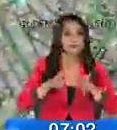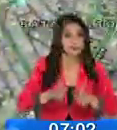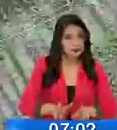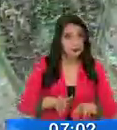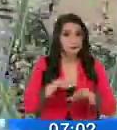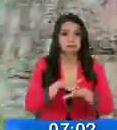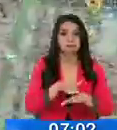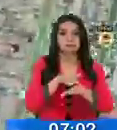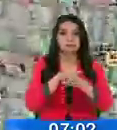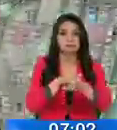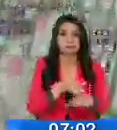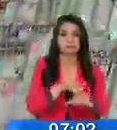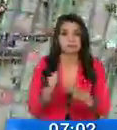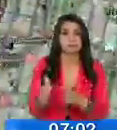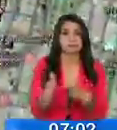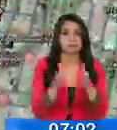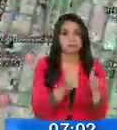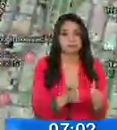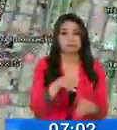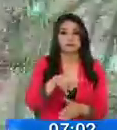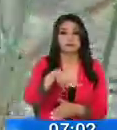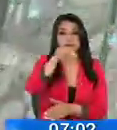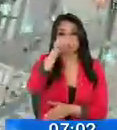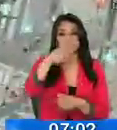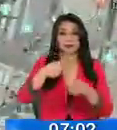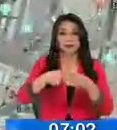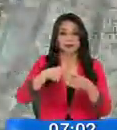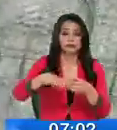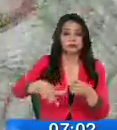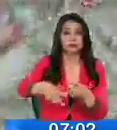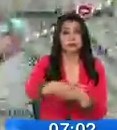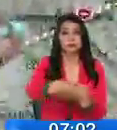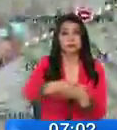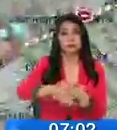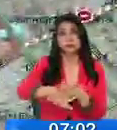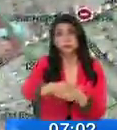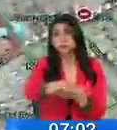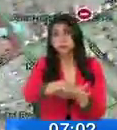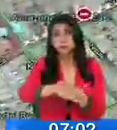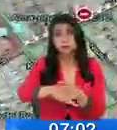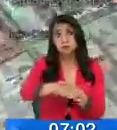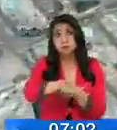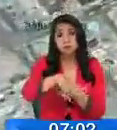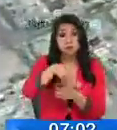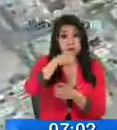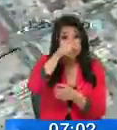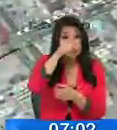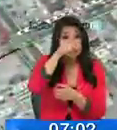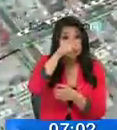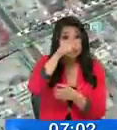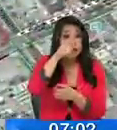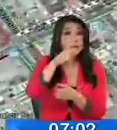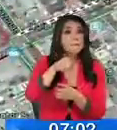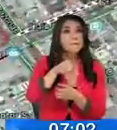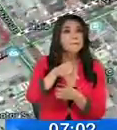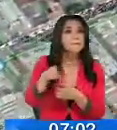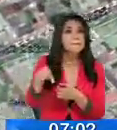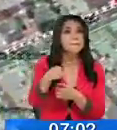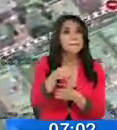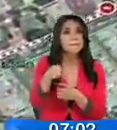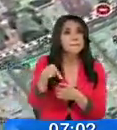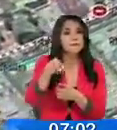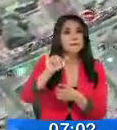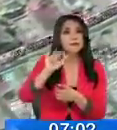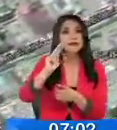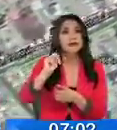conflicto. Tráfico fuerte también en el norte de la ciudad. Miren ustedes, toda esta zona de la que estamos viendo, esta zona corresponde a la avenida del